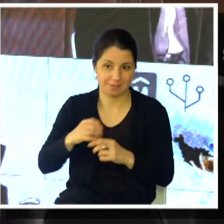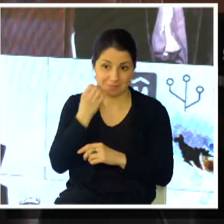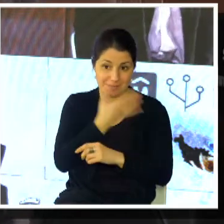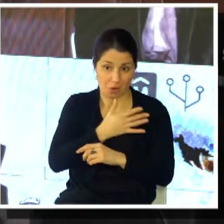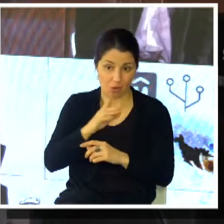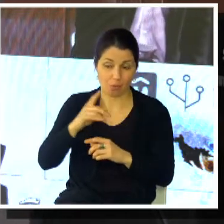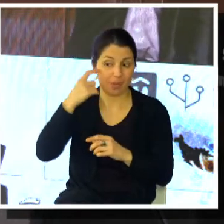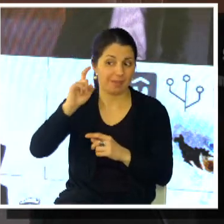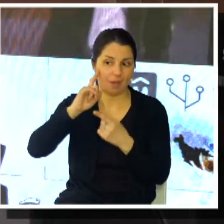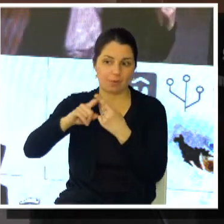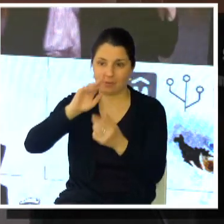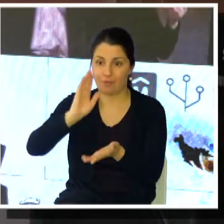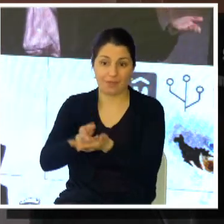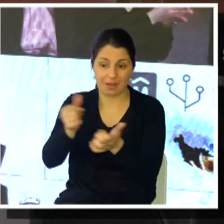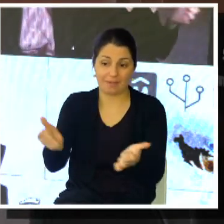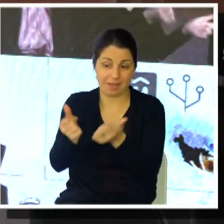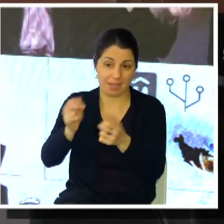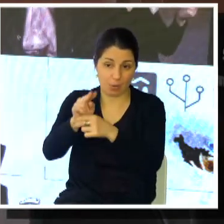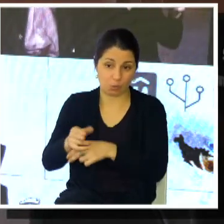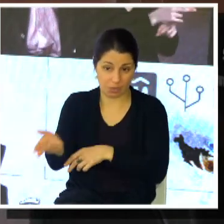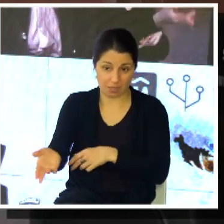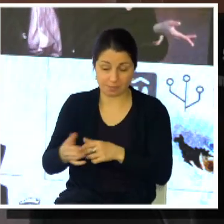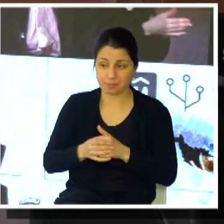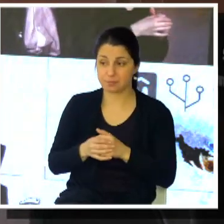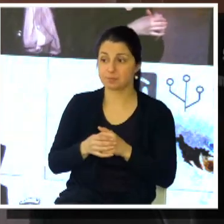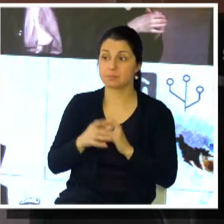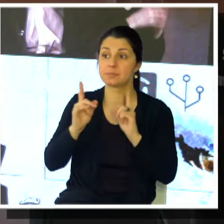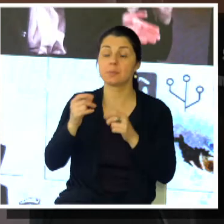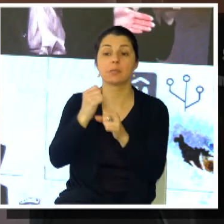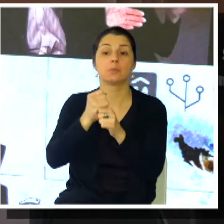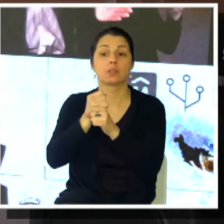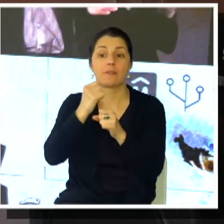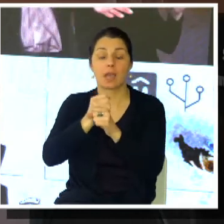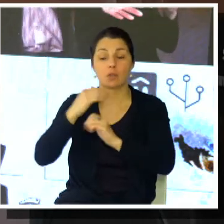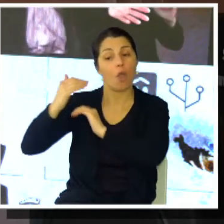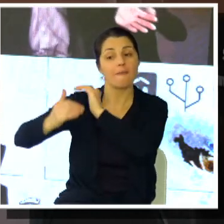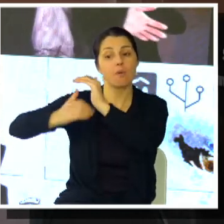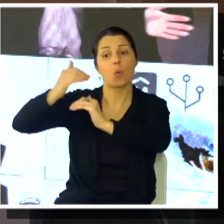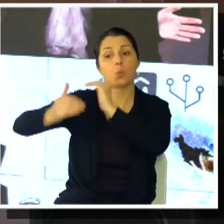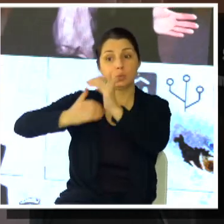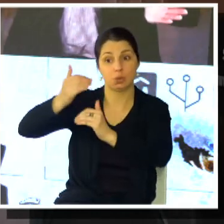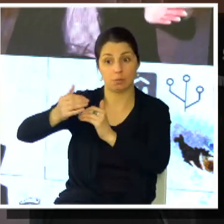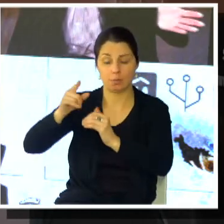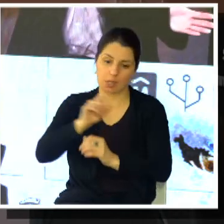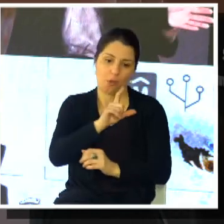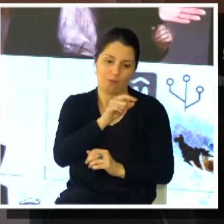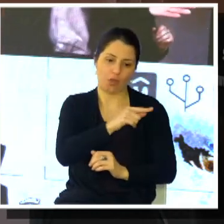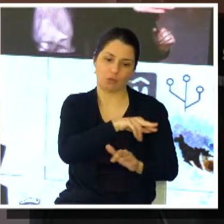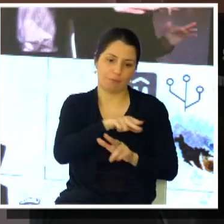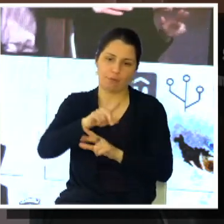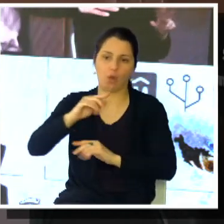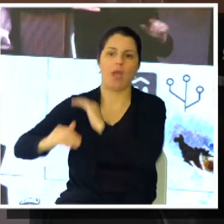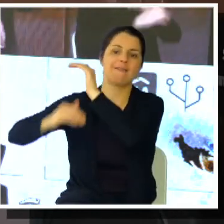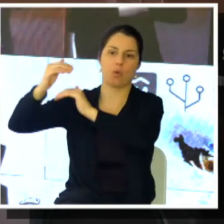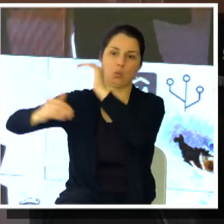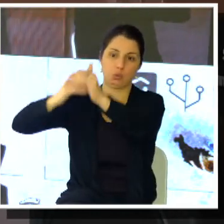producto final a desarrollar. Y bueno, estamos trabajando obviamente en la evolución, porque eso es un estándar que va evolucionando, para soportarlo